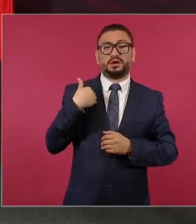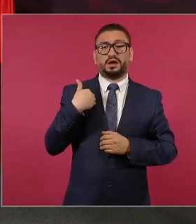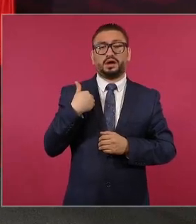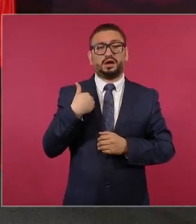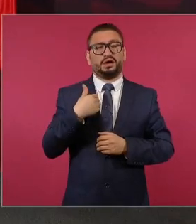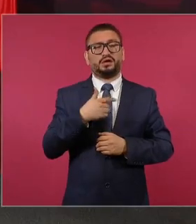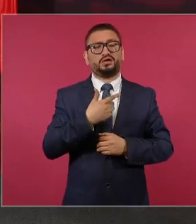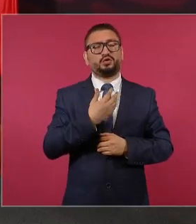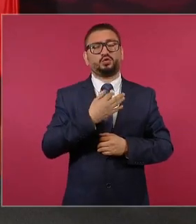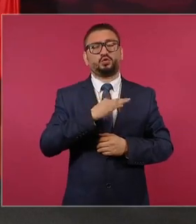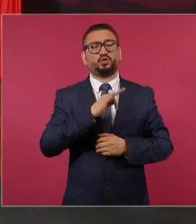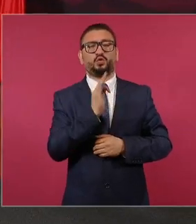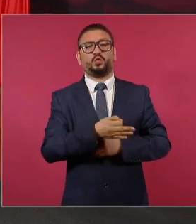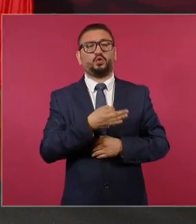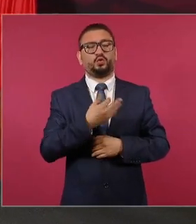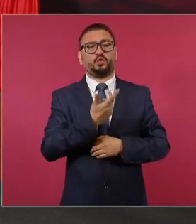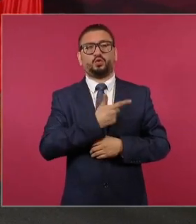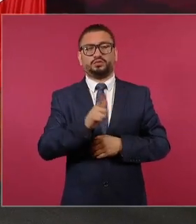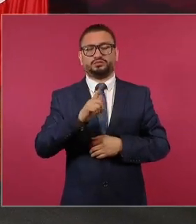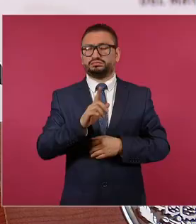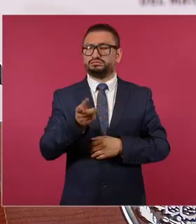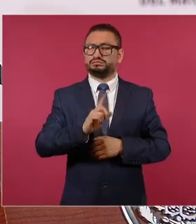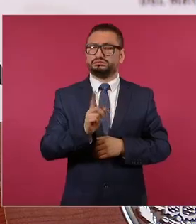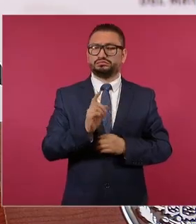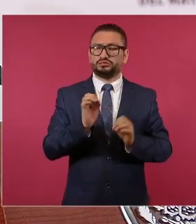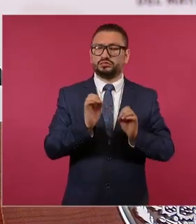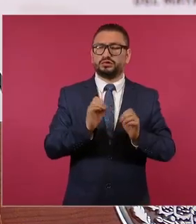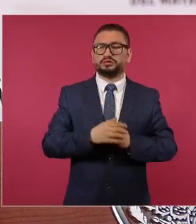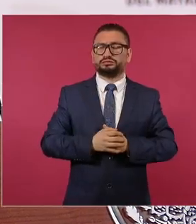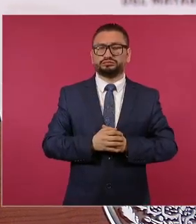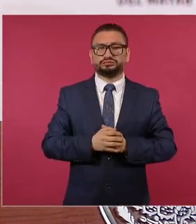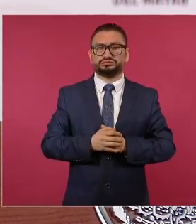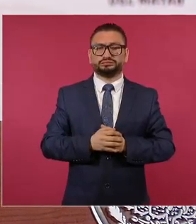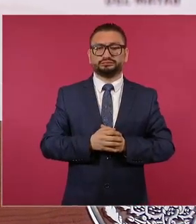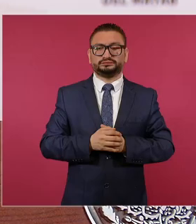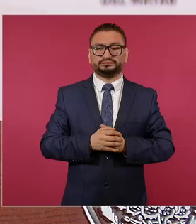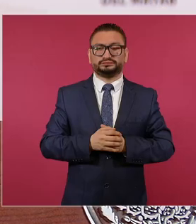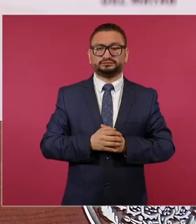no estamos de acuerdo, o